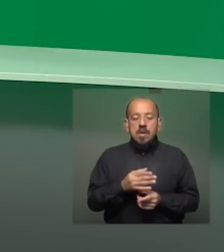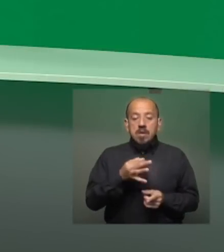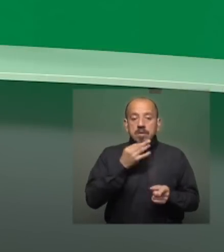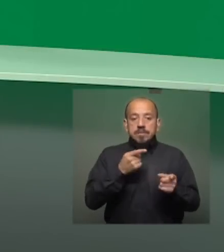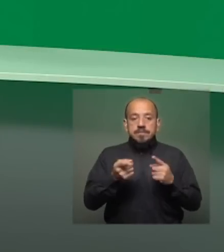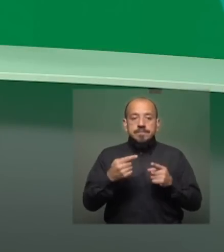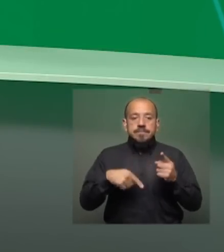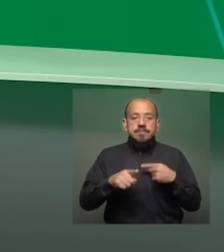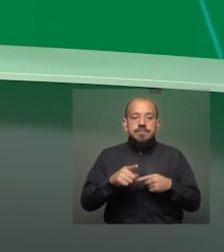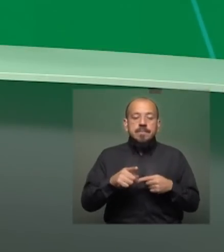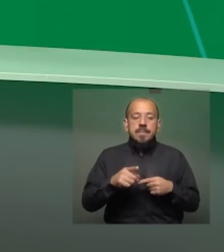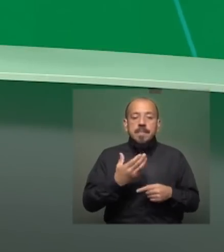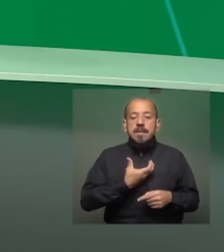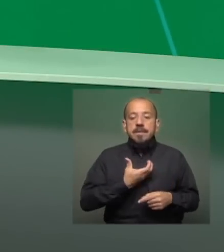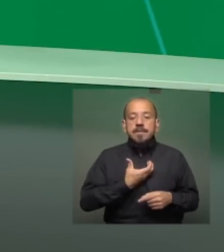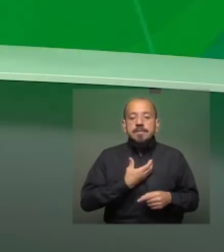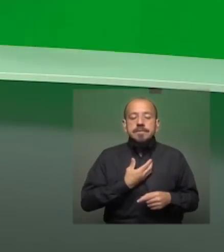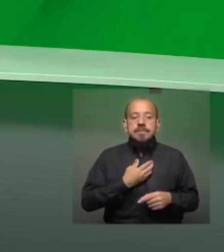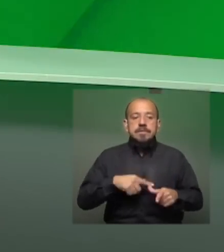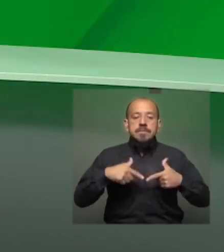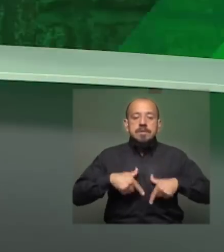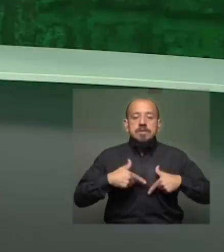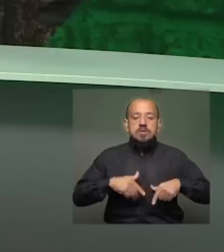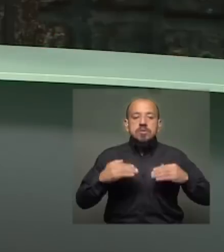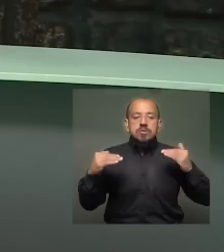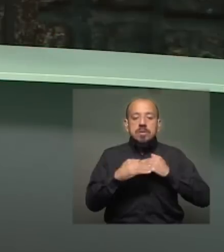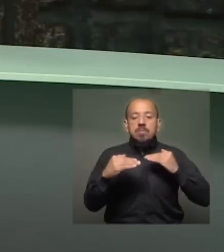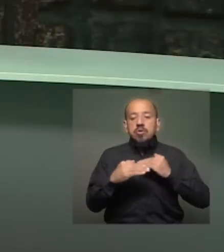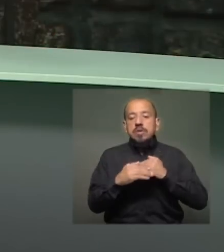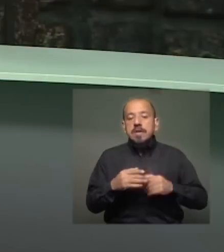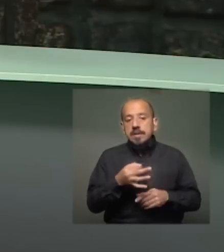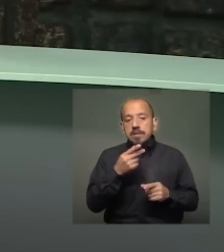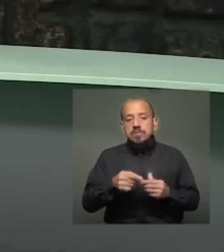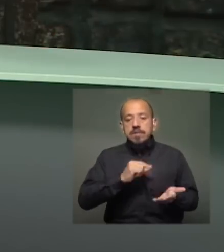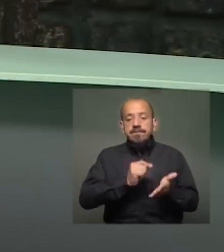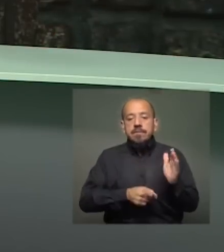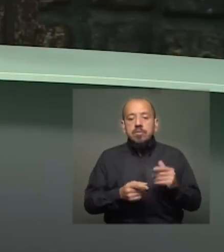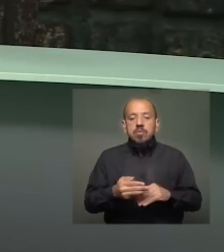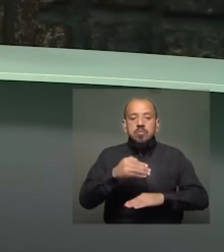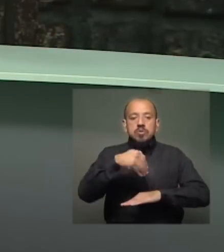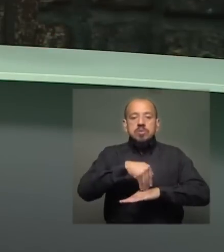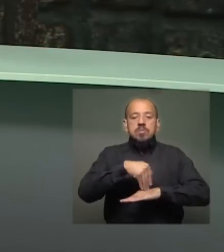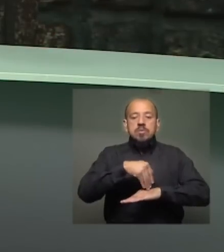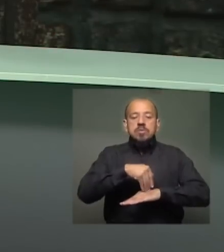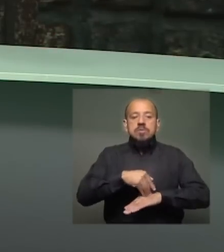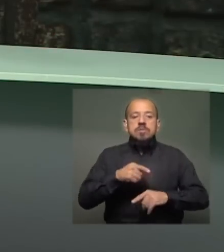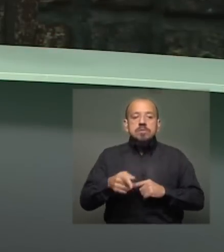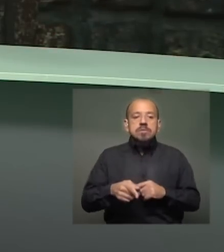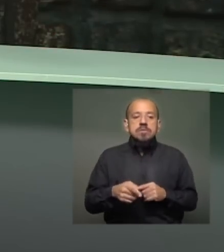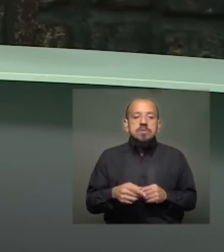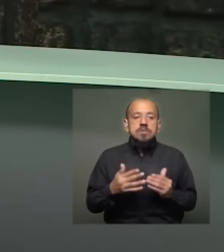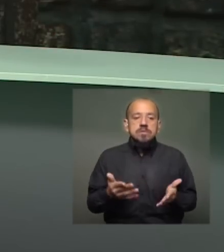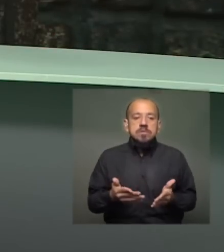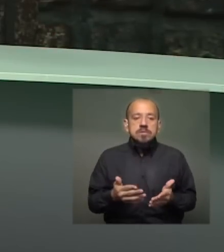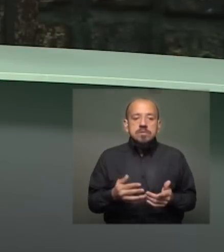lo adelantaba la alcaldesa sandía el Ministerio de transporte y Obras Públicas ha firmado diversos convenios con municipios particularmente en esta nota hablaremos